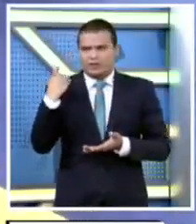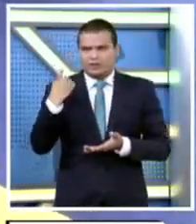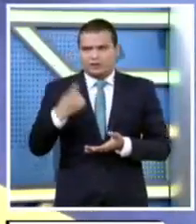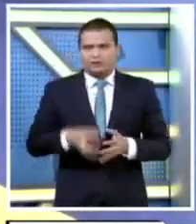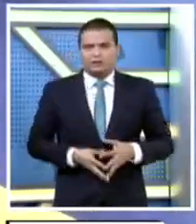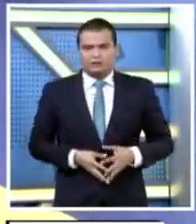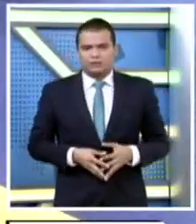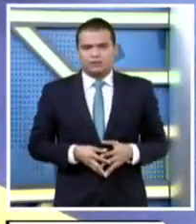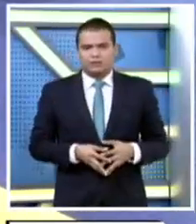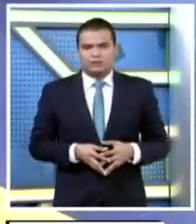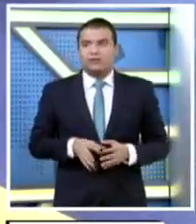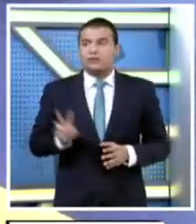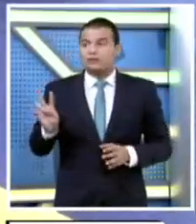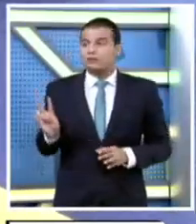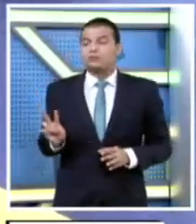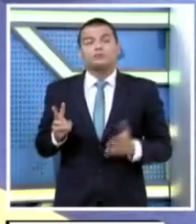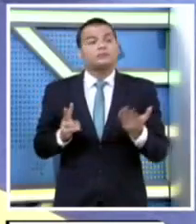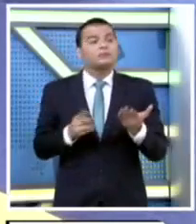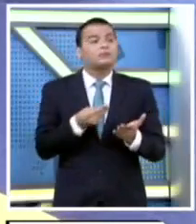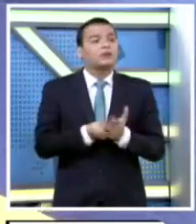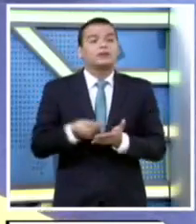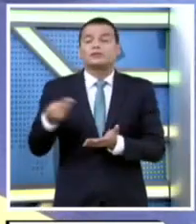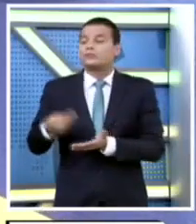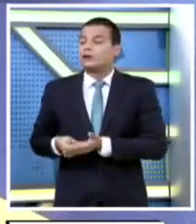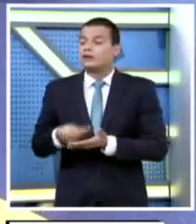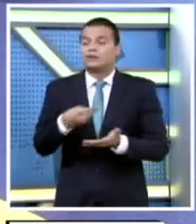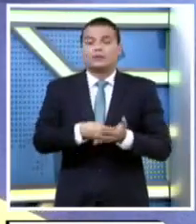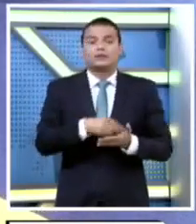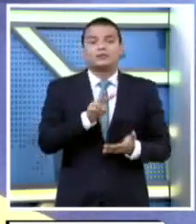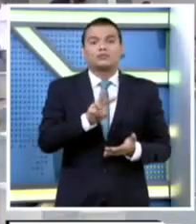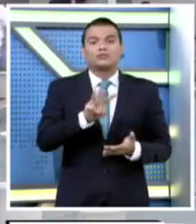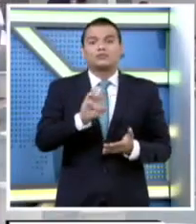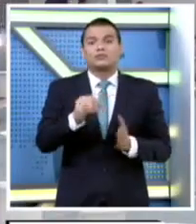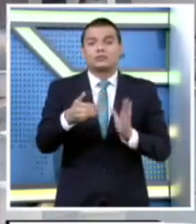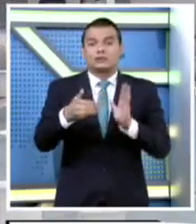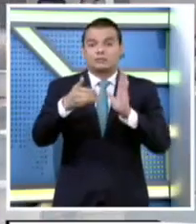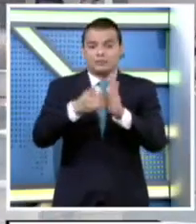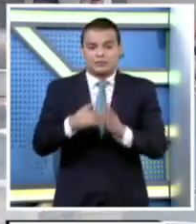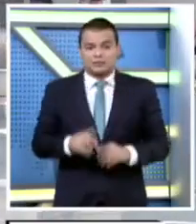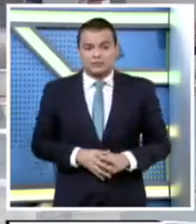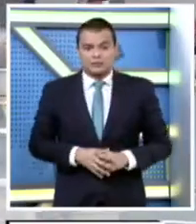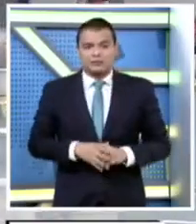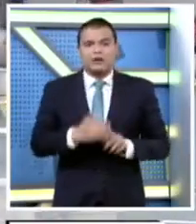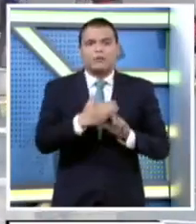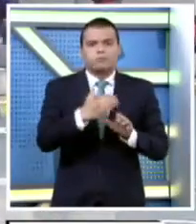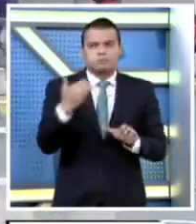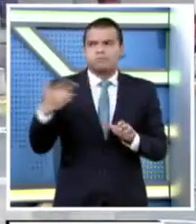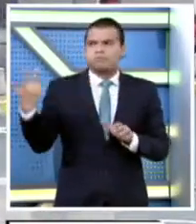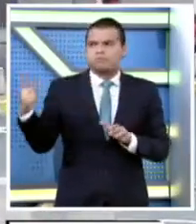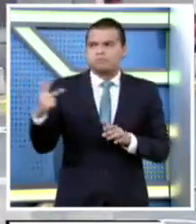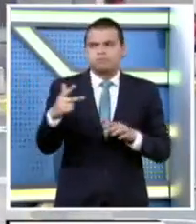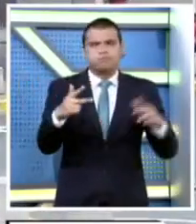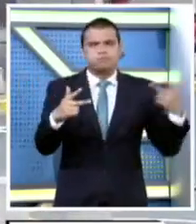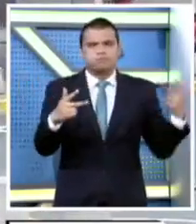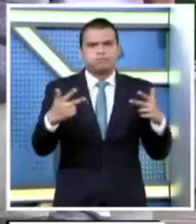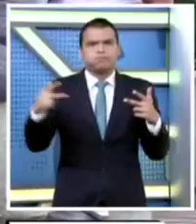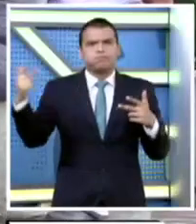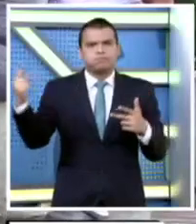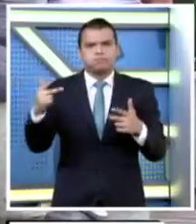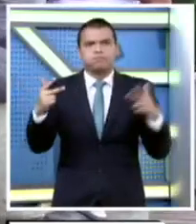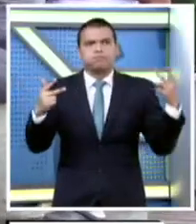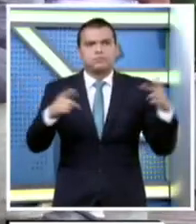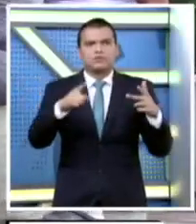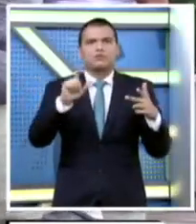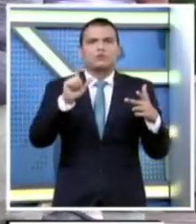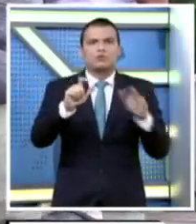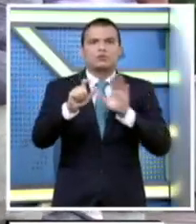Eso fue ayer. Ellos mismos se cuadraron ahí su vuelta y se cuadraron de los pasajes en $230,000. Empezaron a llegar buses a Cúcuta